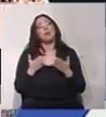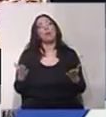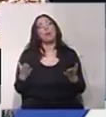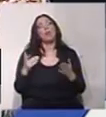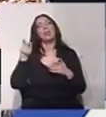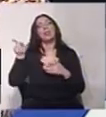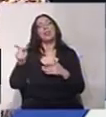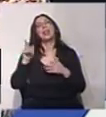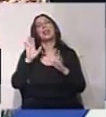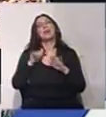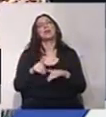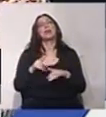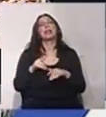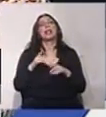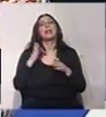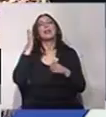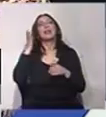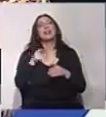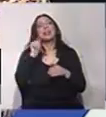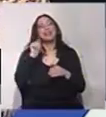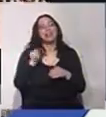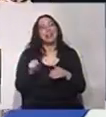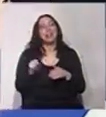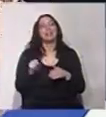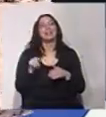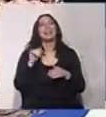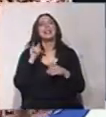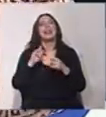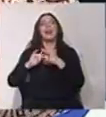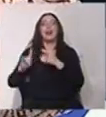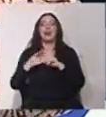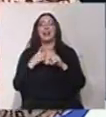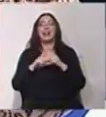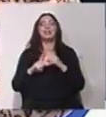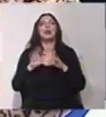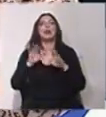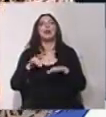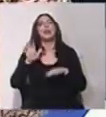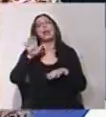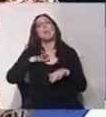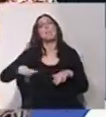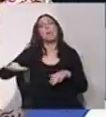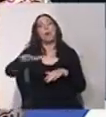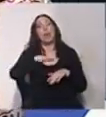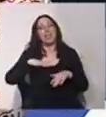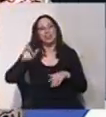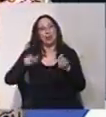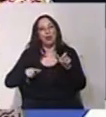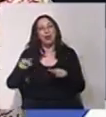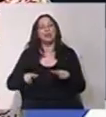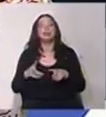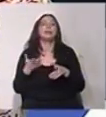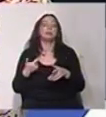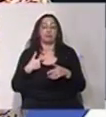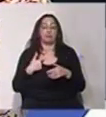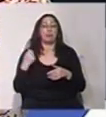una cuestión más de lo que son las tasas y la relación entre, uh-huh, la población. Para nosotros es muy importante